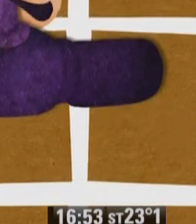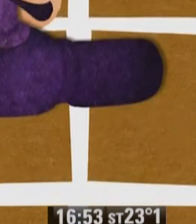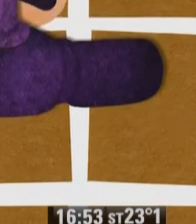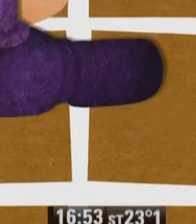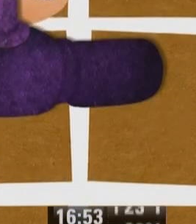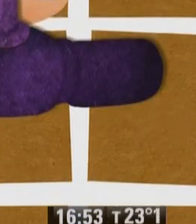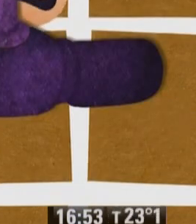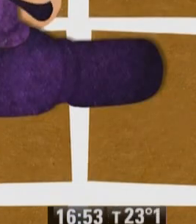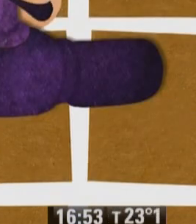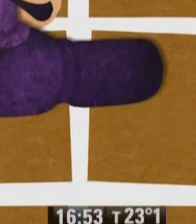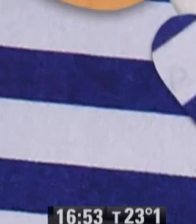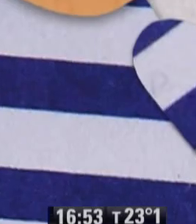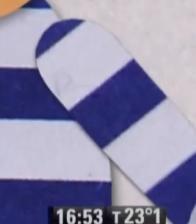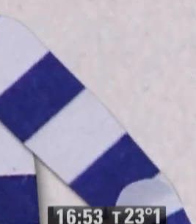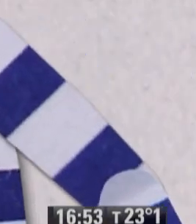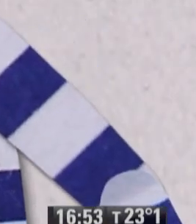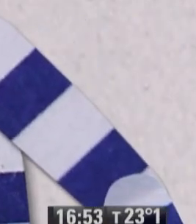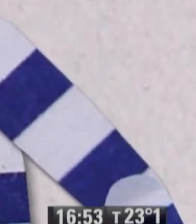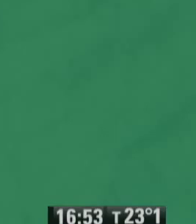deje de